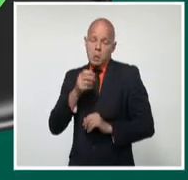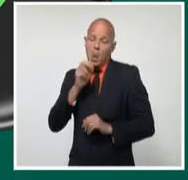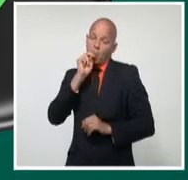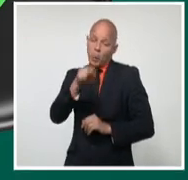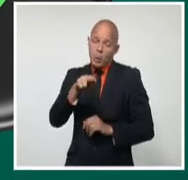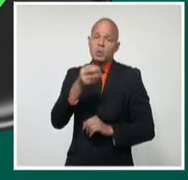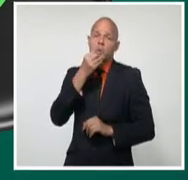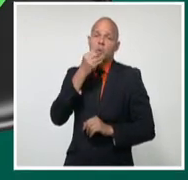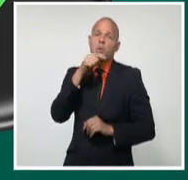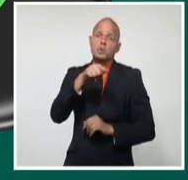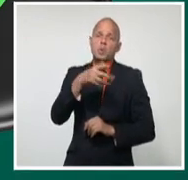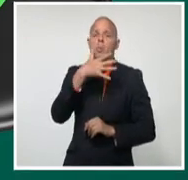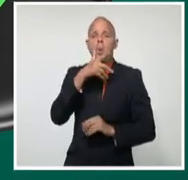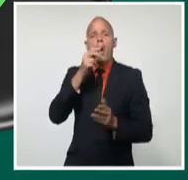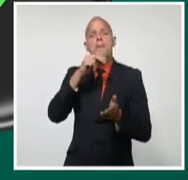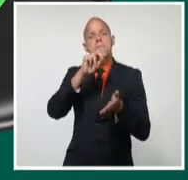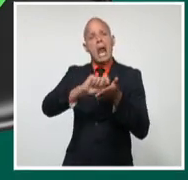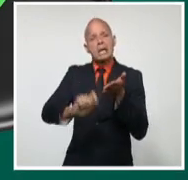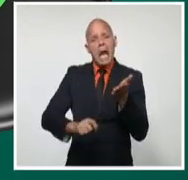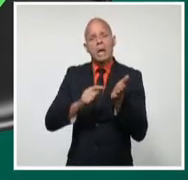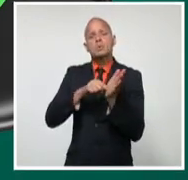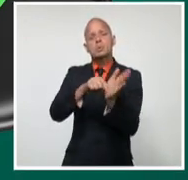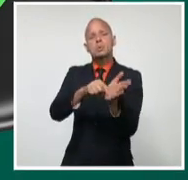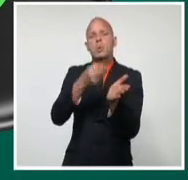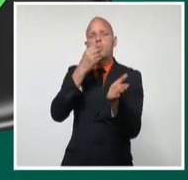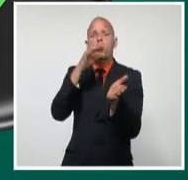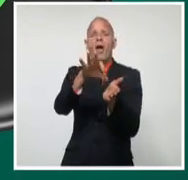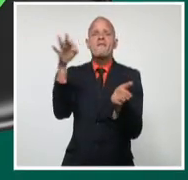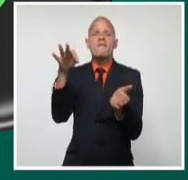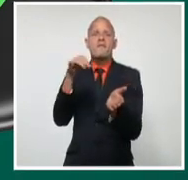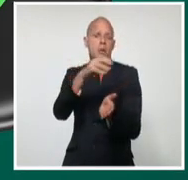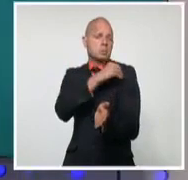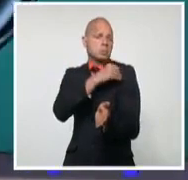una especie de carta de invitación que ellos enviaron. Avísame.